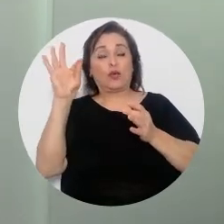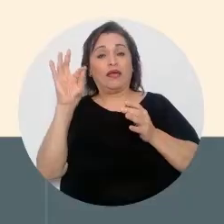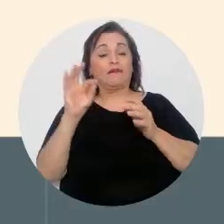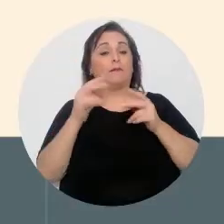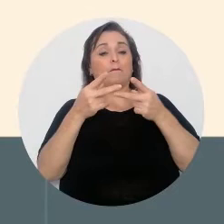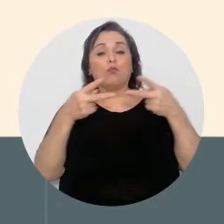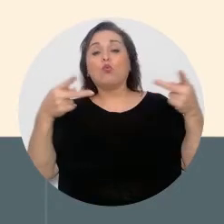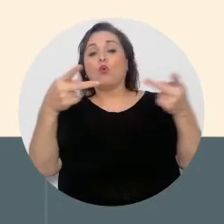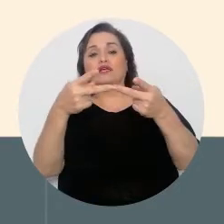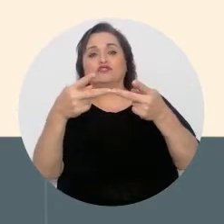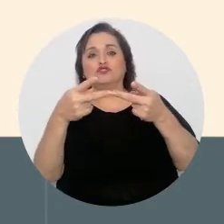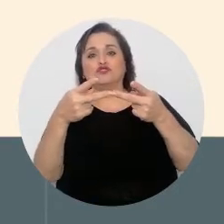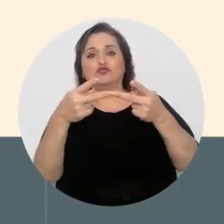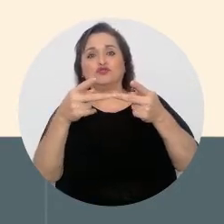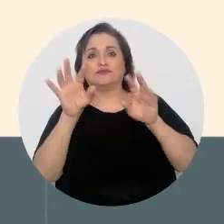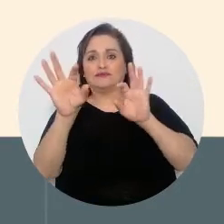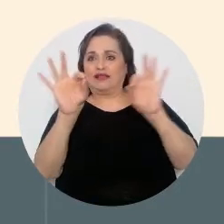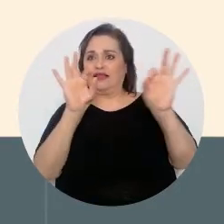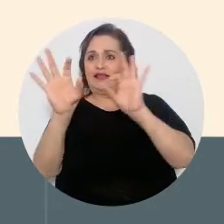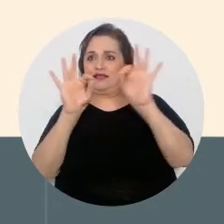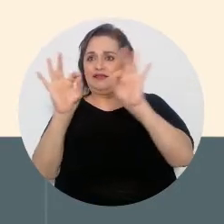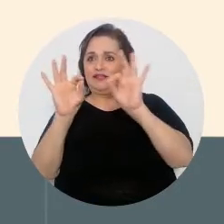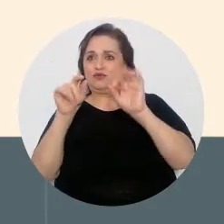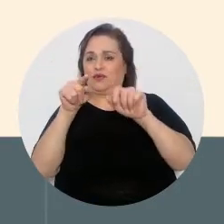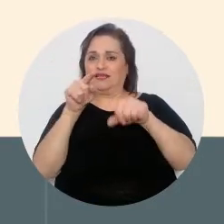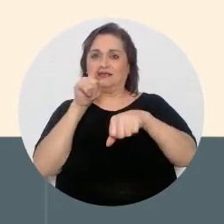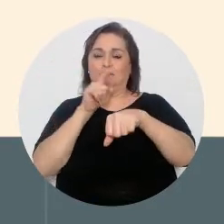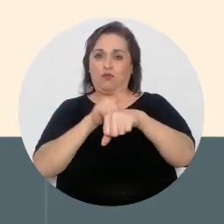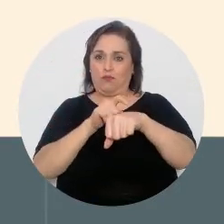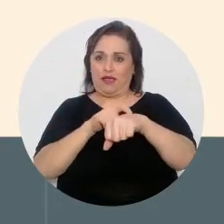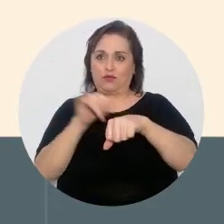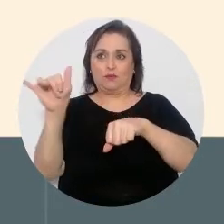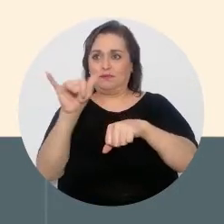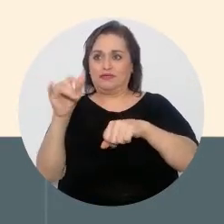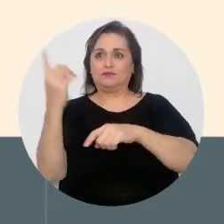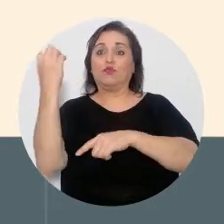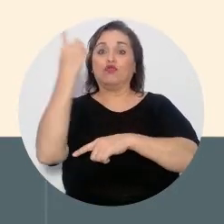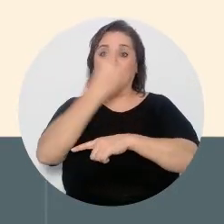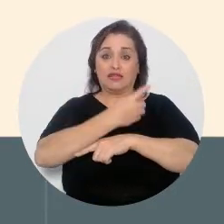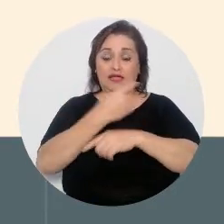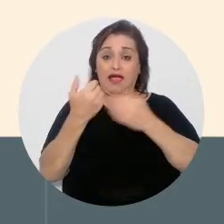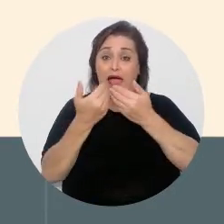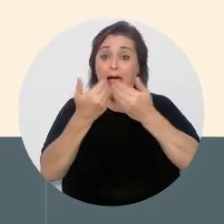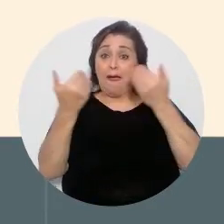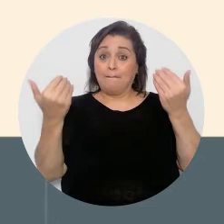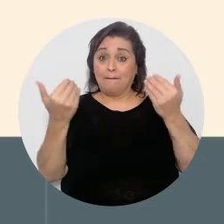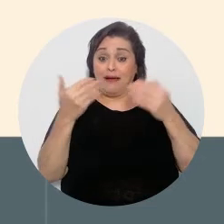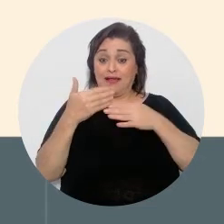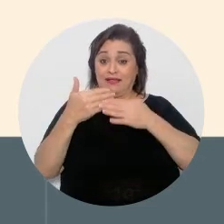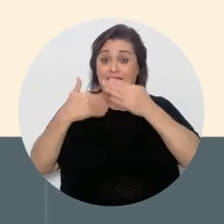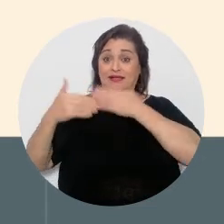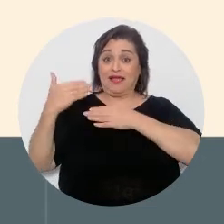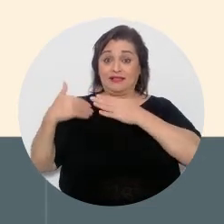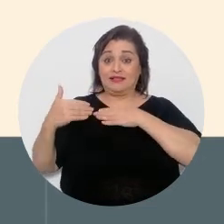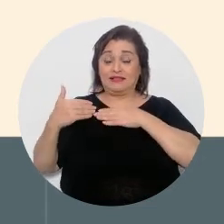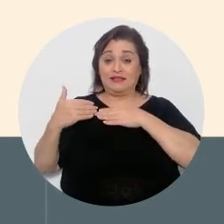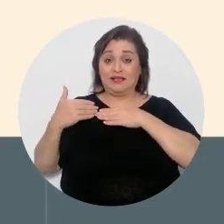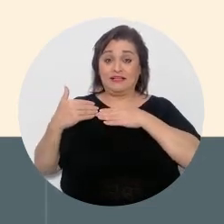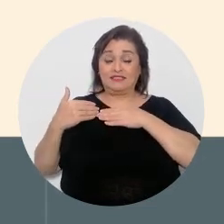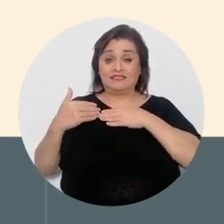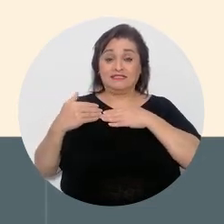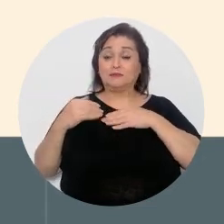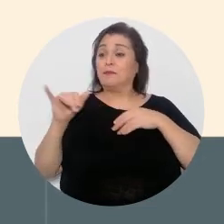6.069 cargos los que se sacaron a elegir o los que debieron elegirse el mismo día, porque aparte de los